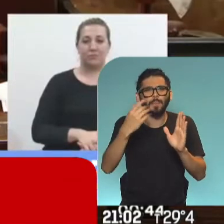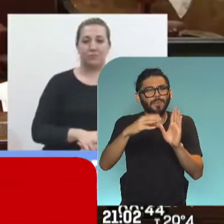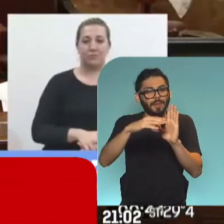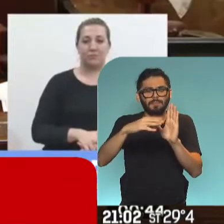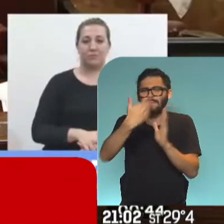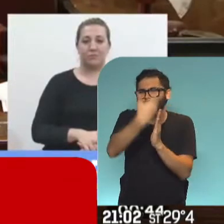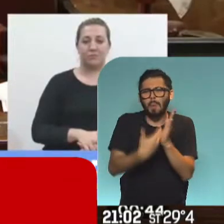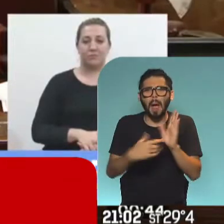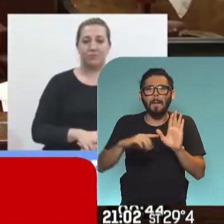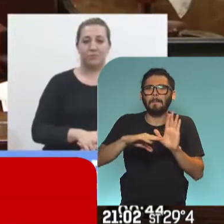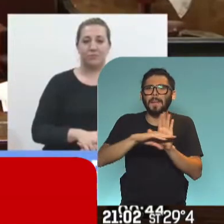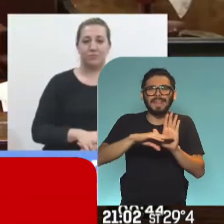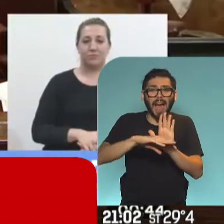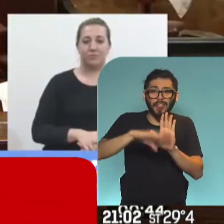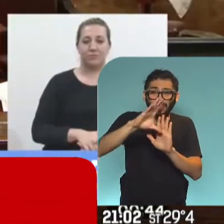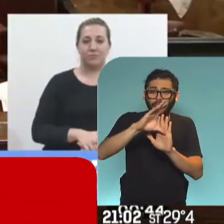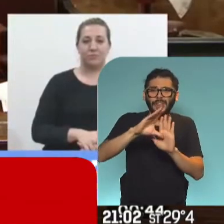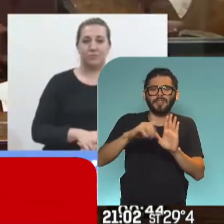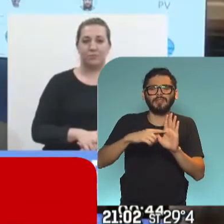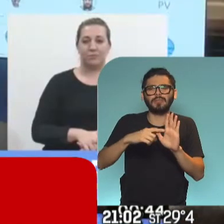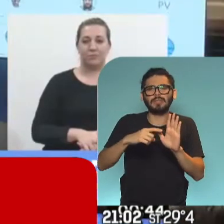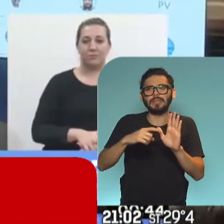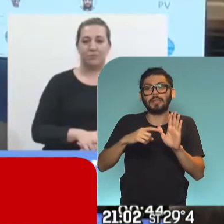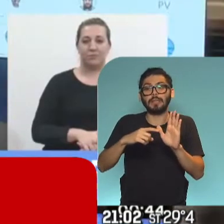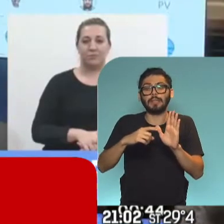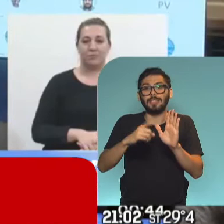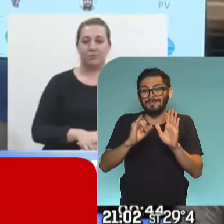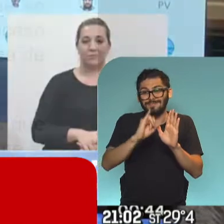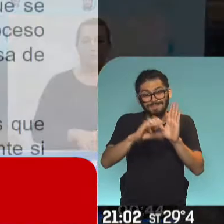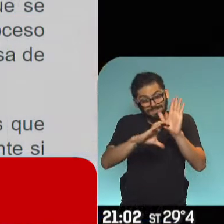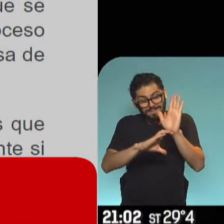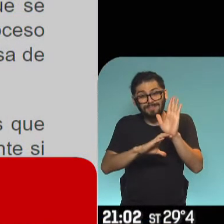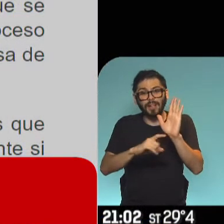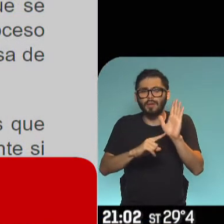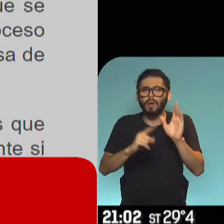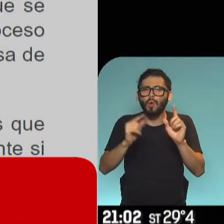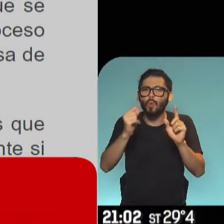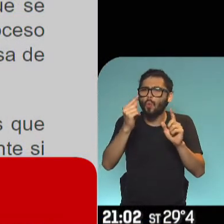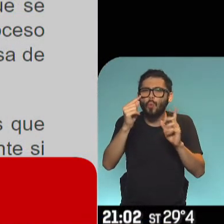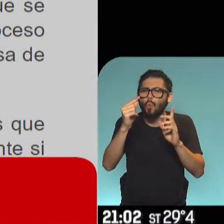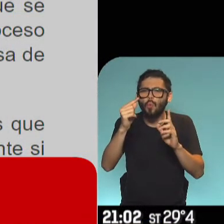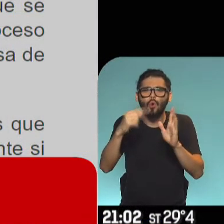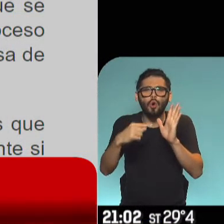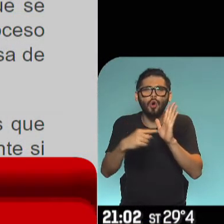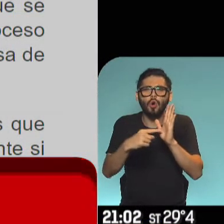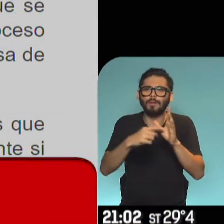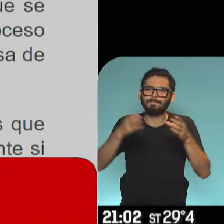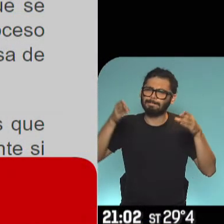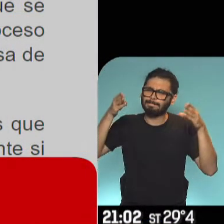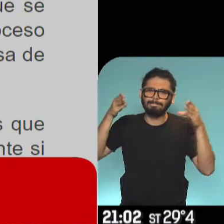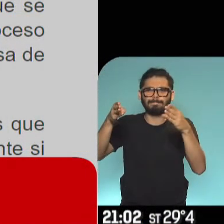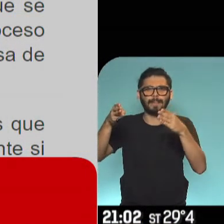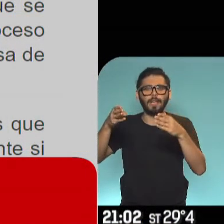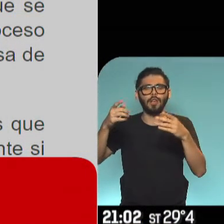dedica a un punto polémico en el que Cristina apunta directamente contra la Corte